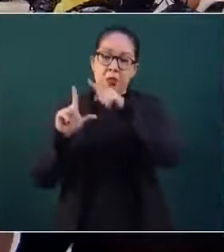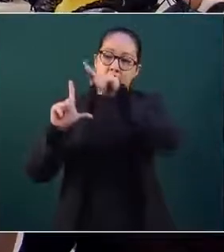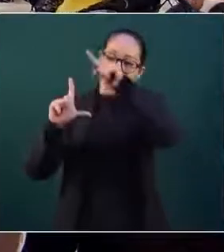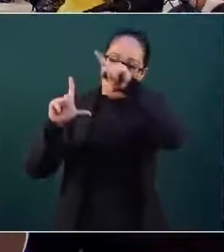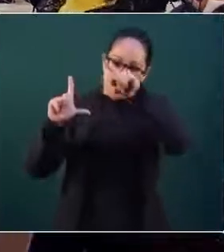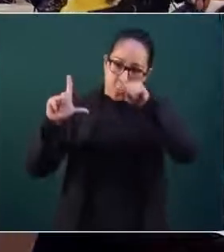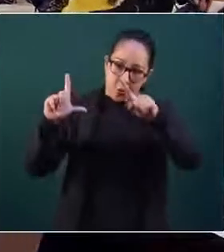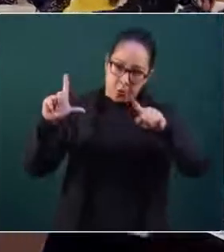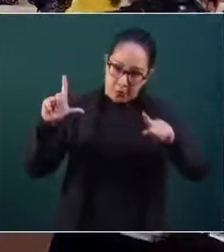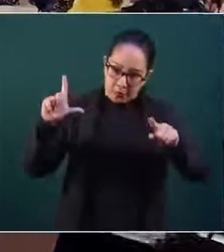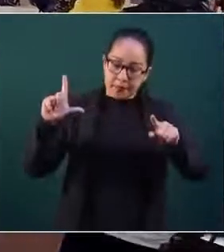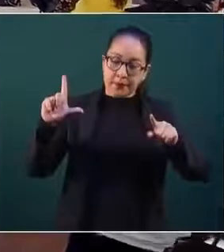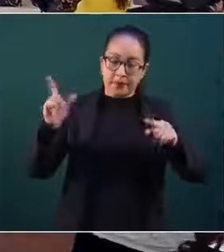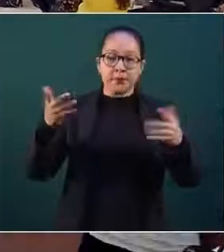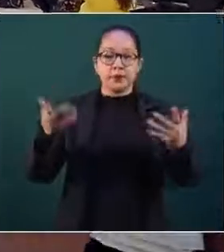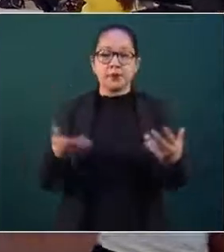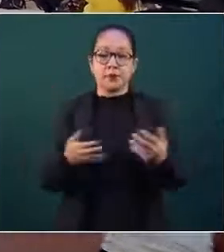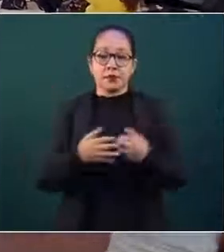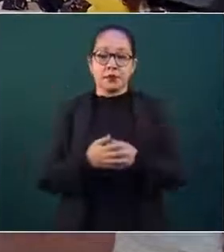Es